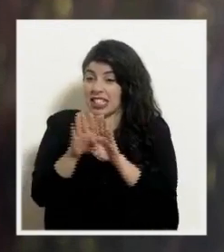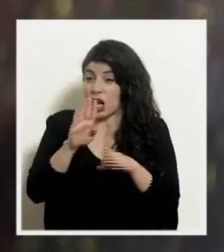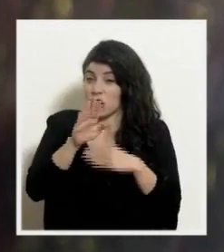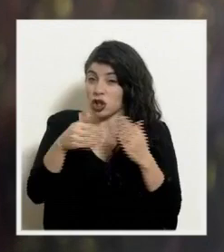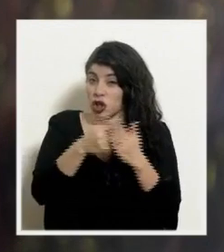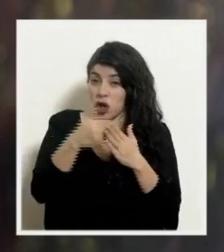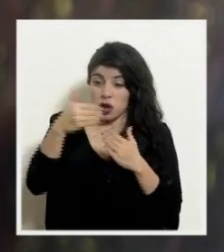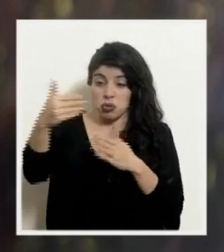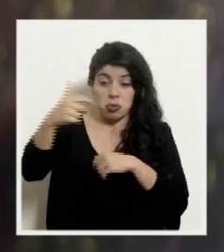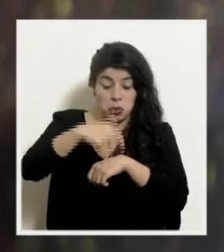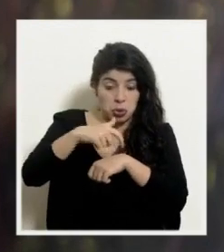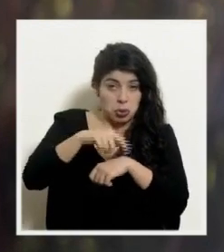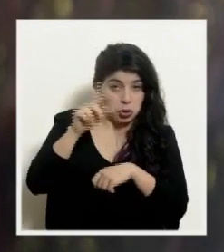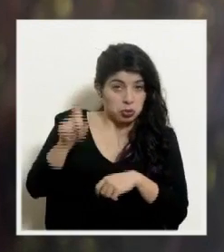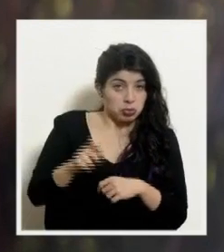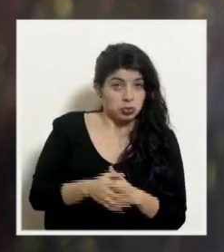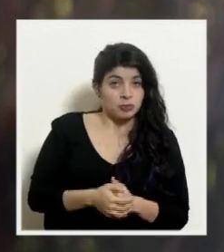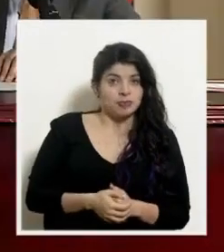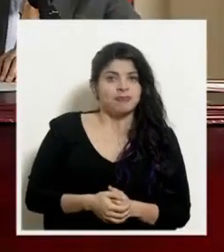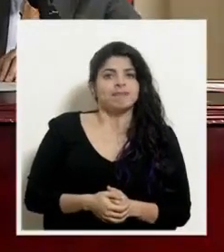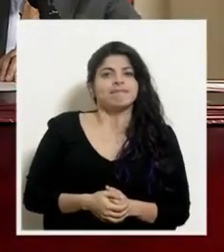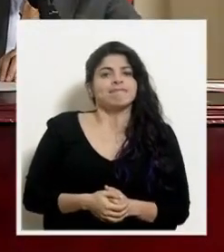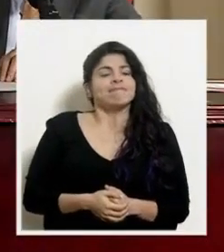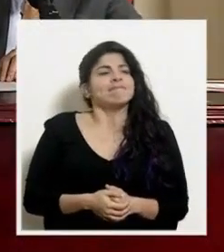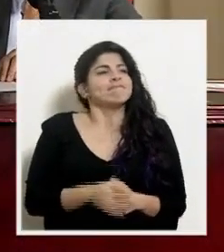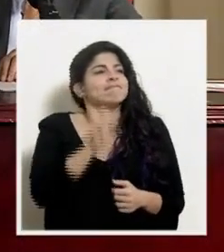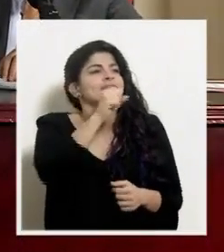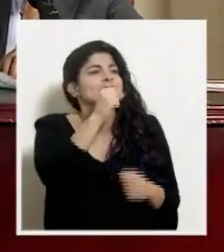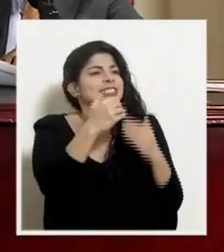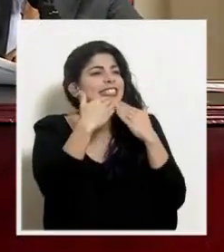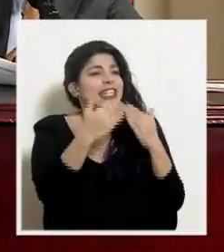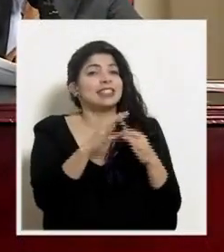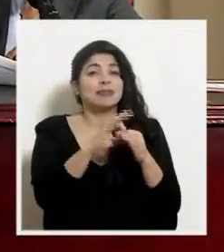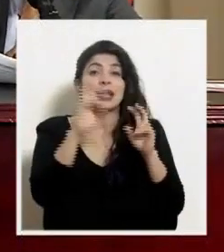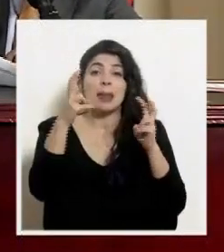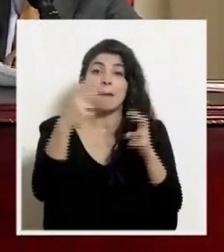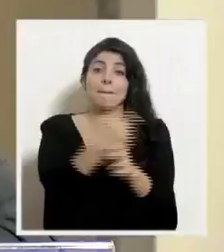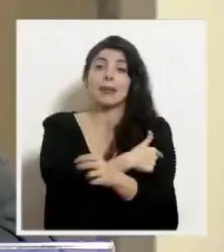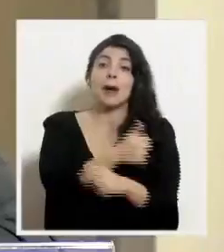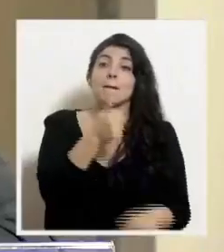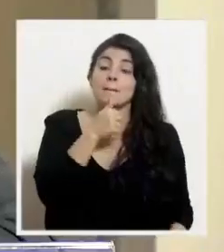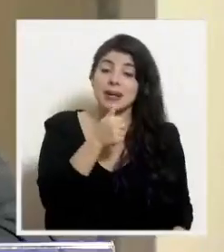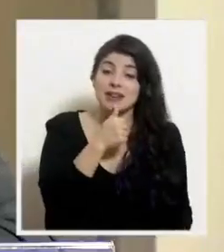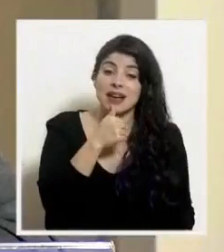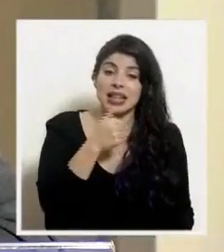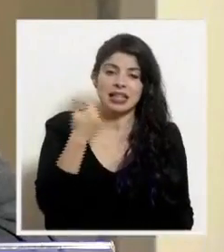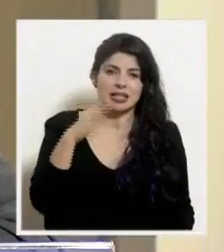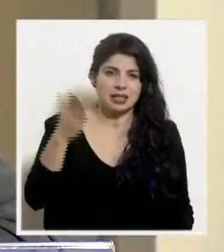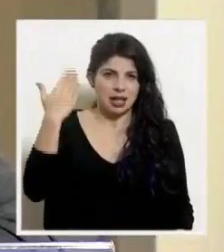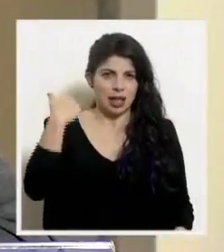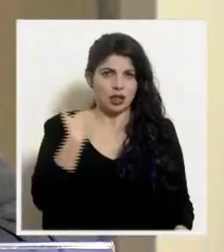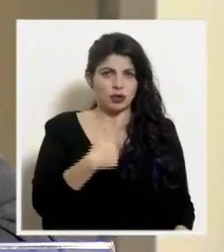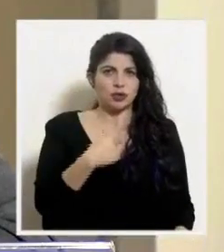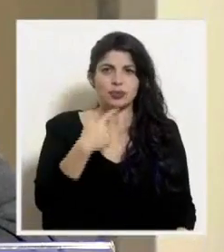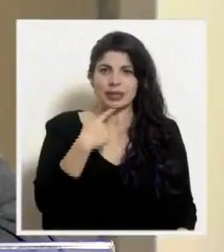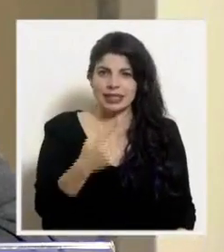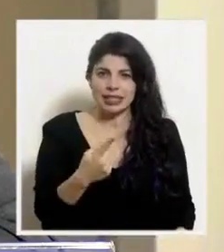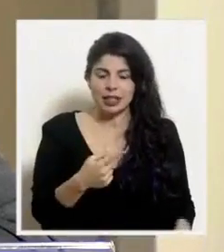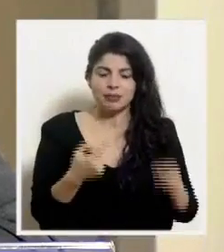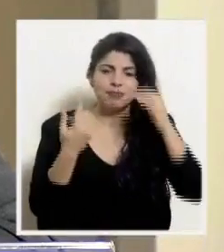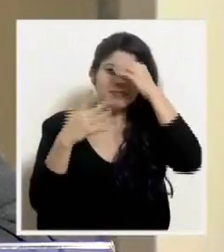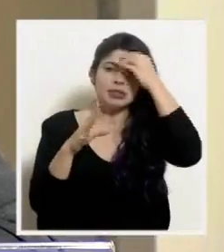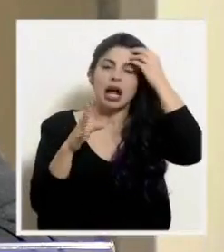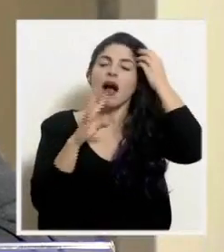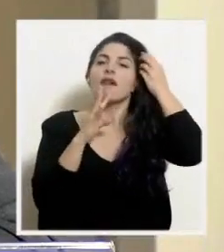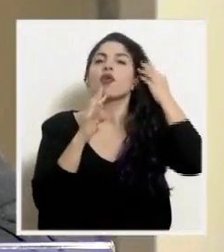Gracias, Mario. Alexander. Sí, muchísimas gracias. En cuanto al tema de la vacunación privada, ya hemos mencionado y lo hemos